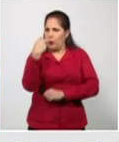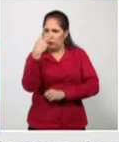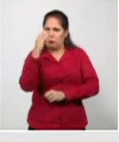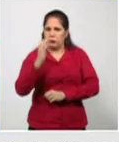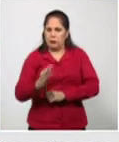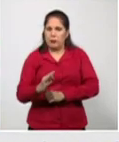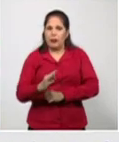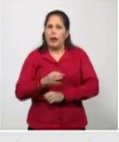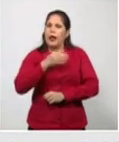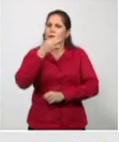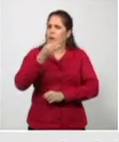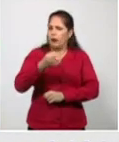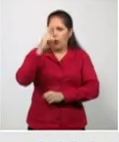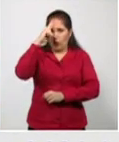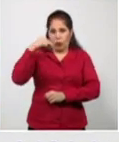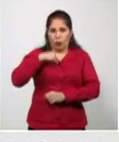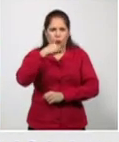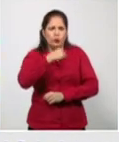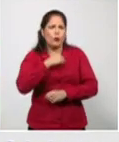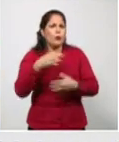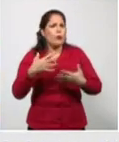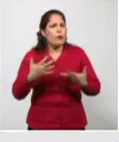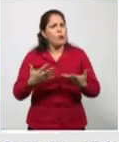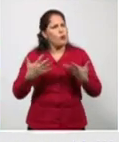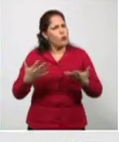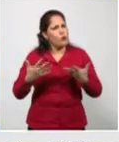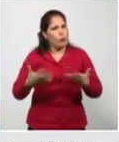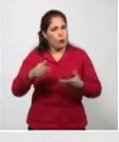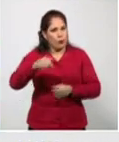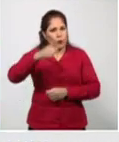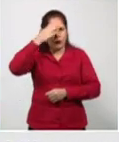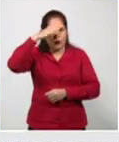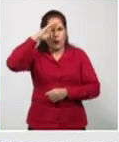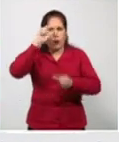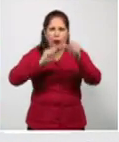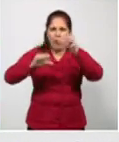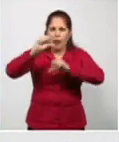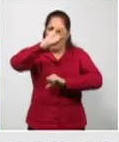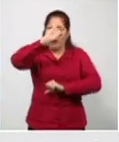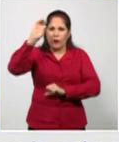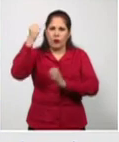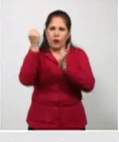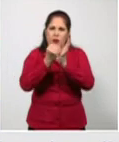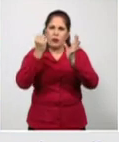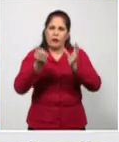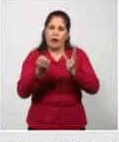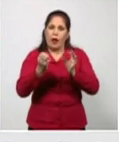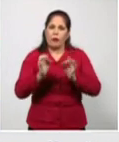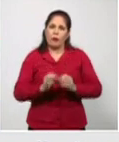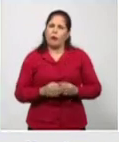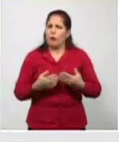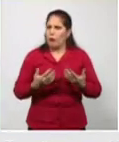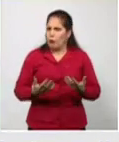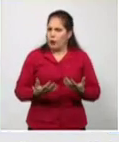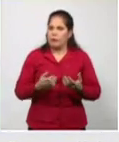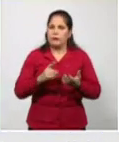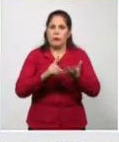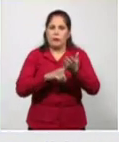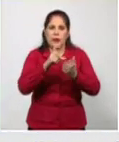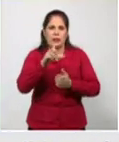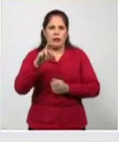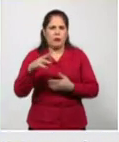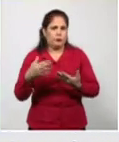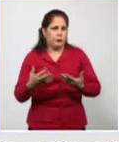dice: doctor, ¿cuáles son en Cuba estos laboratorios certificados para el diagnóstico de la COVID-19?